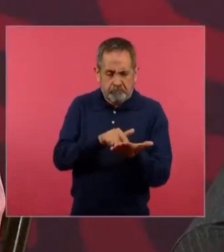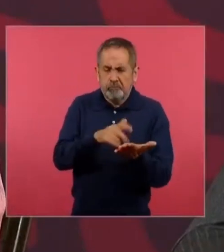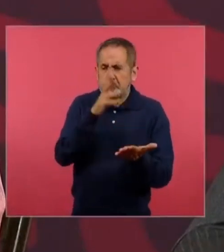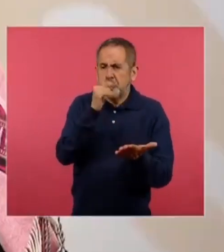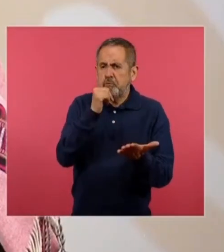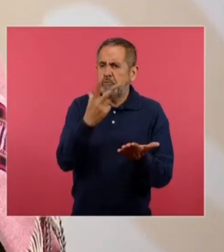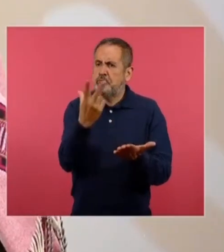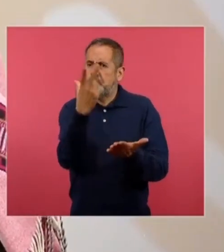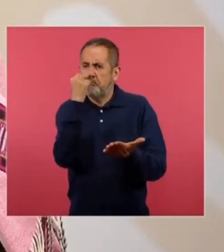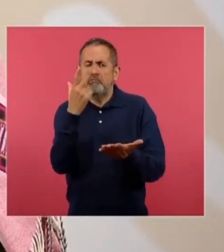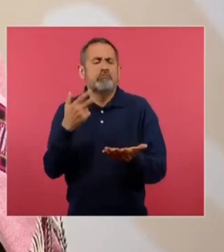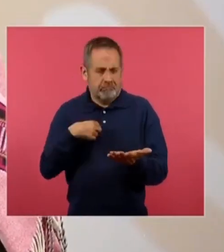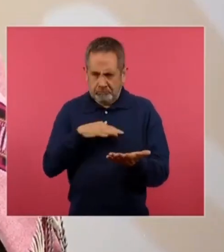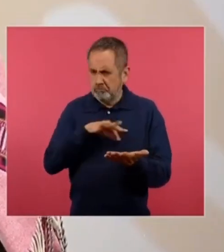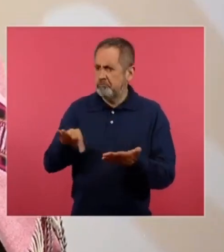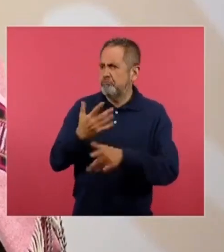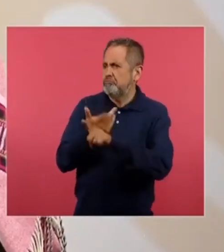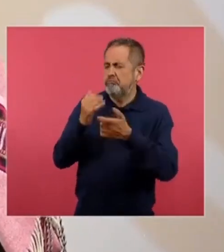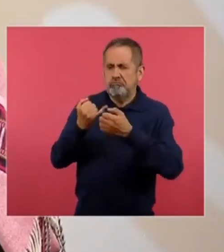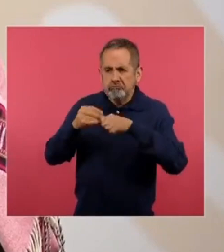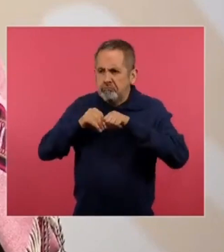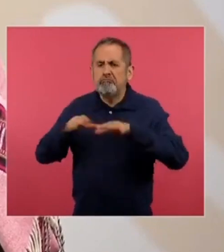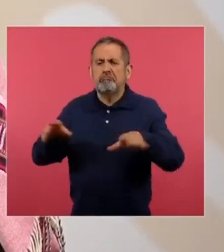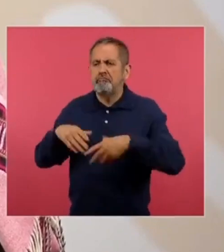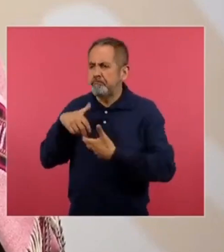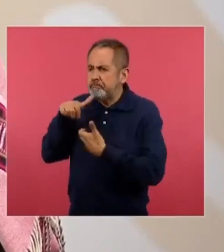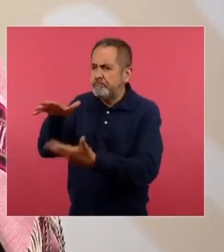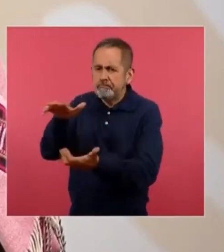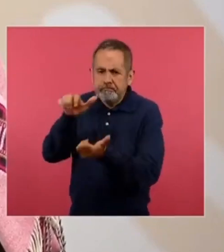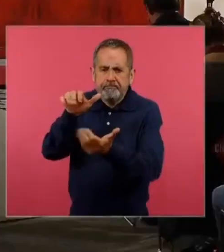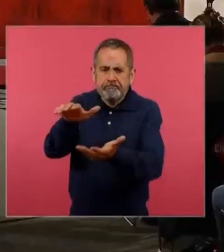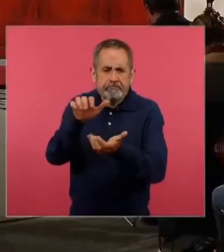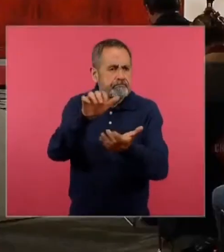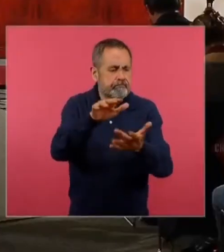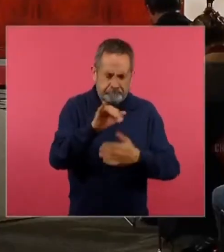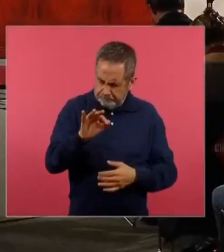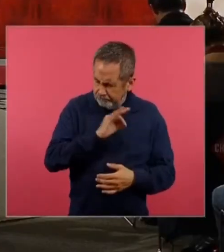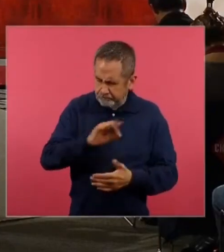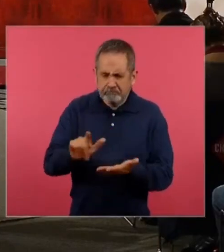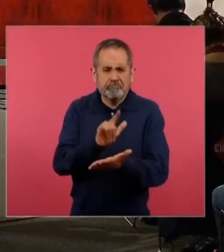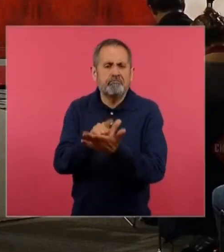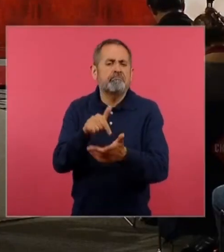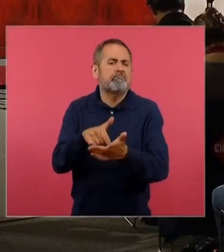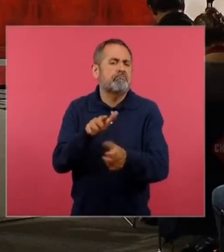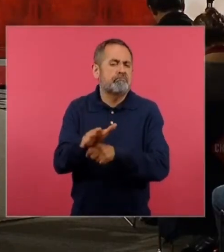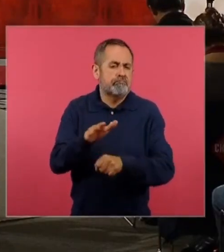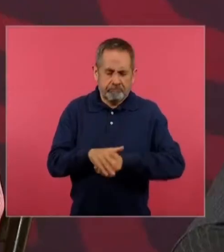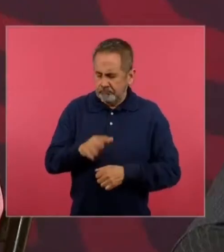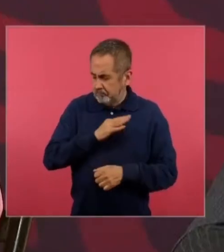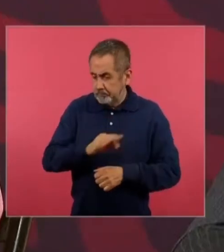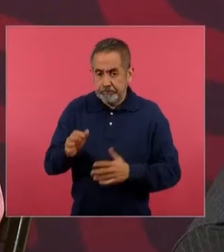los libros de texto estén repartidos en los centros de almacenaje, en algunas supervisiones, y